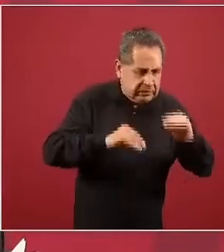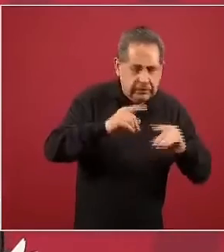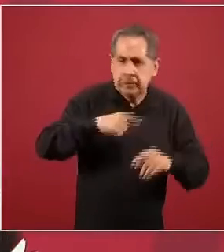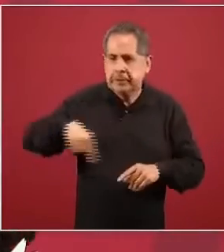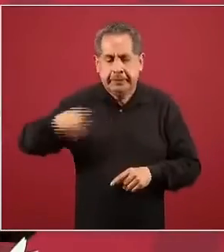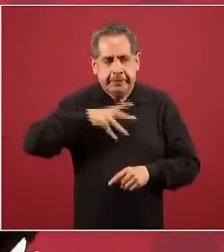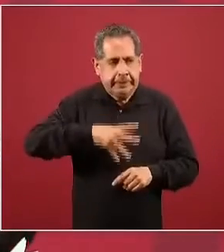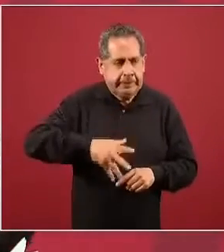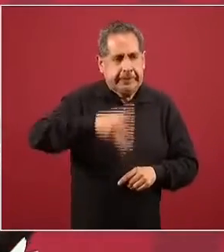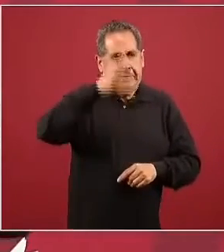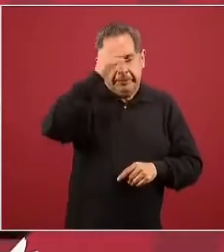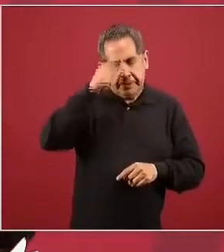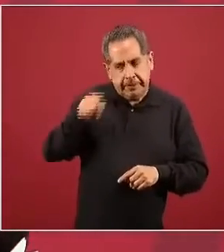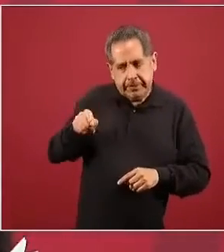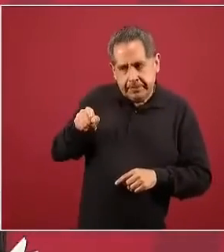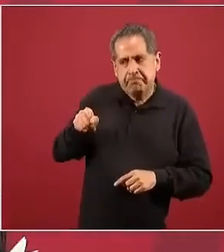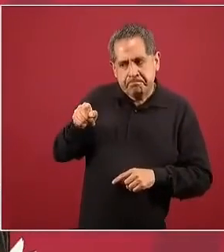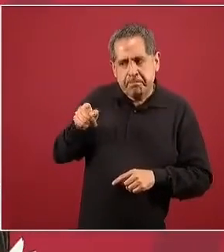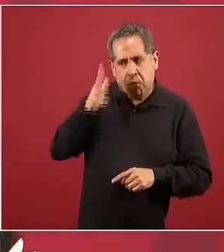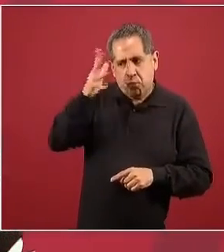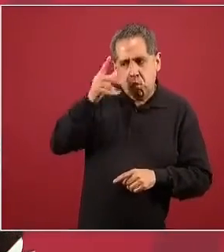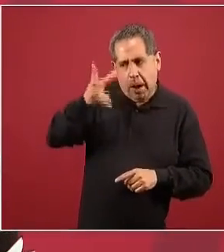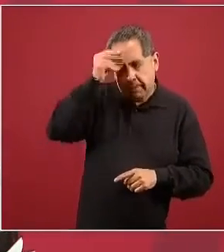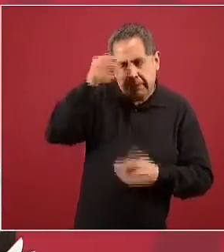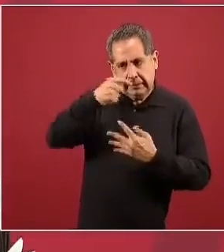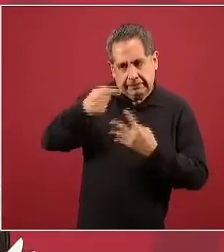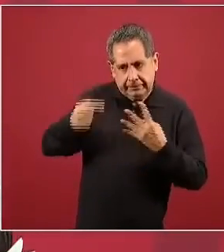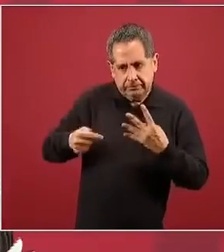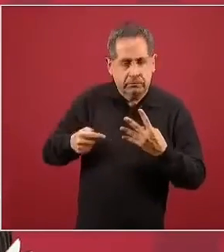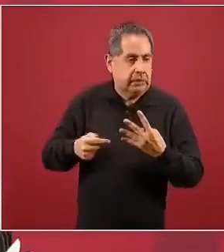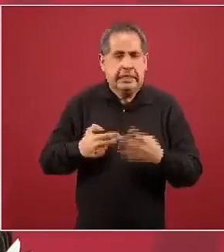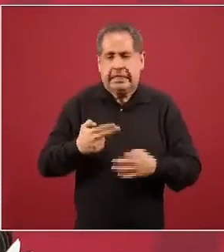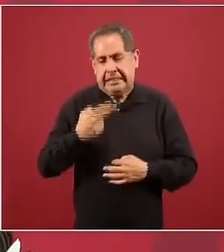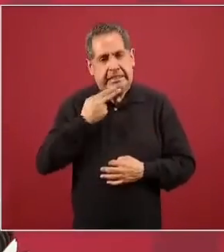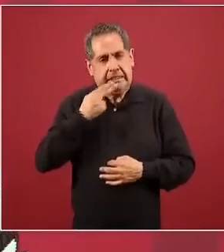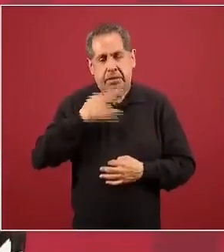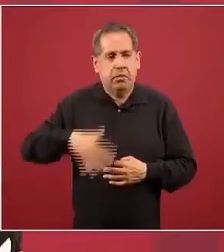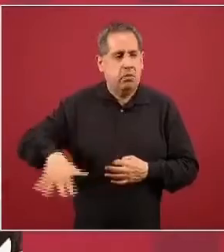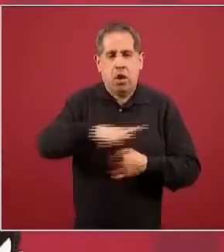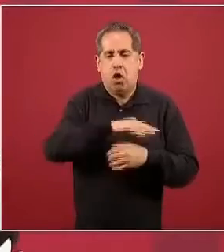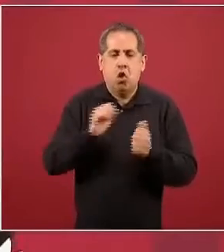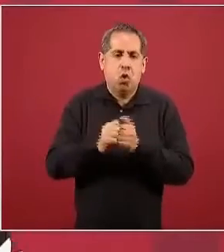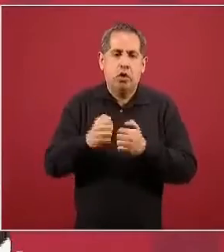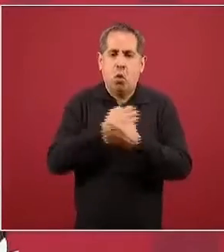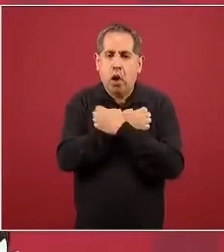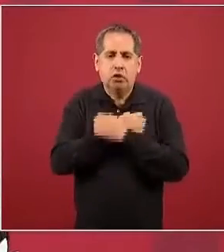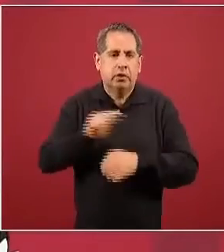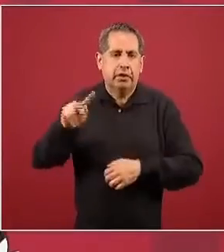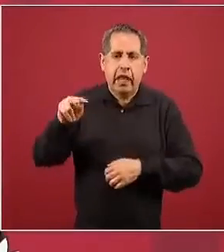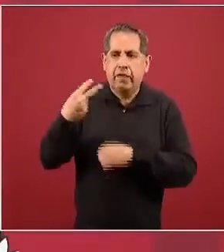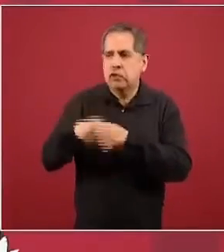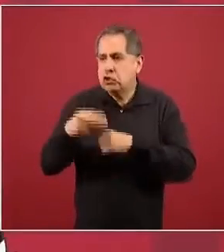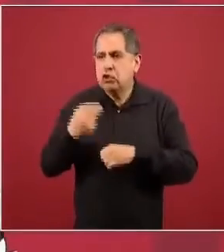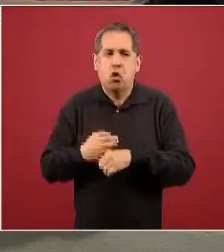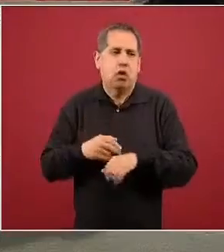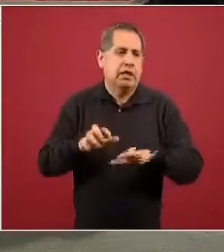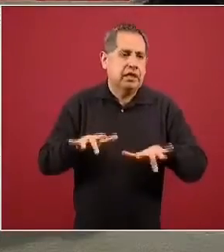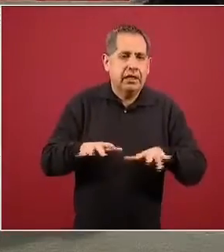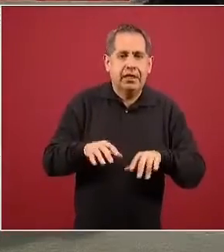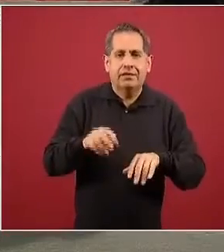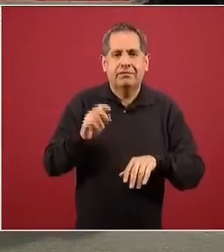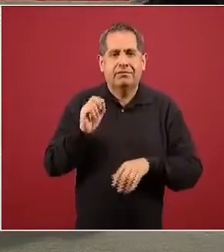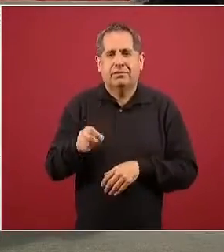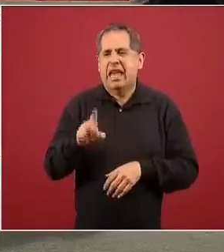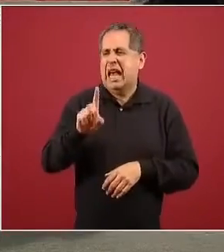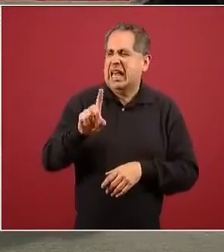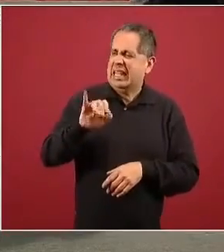aprendizajes esperados para hacer precisamente toda la educación a distancia, tanto en televisión como en